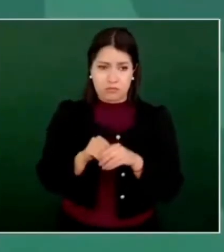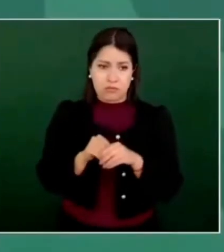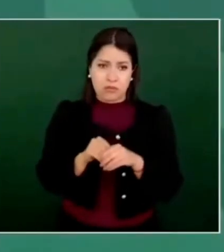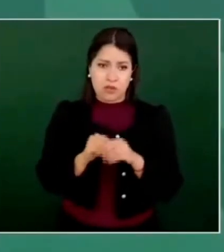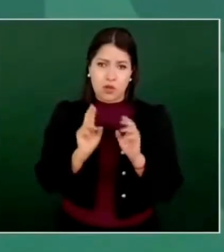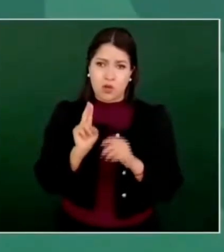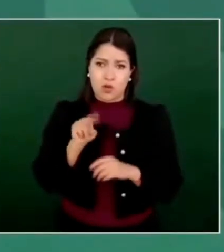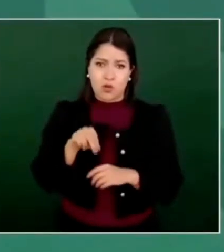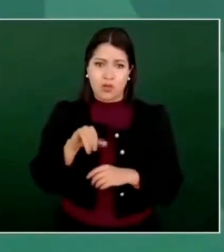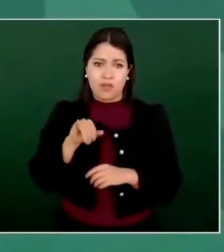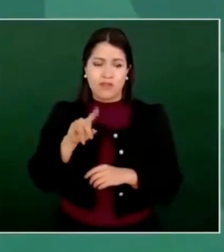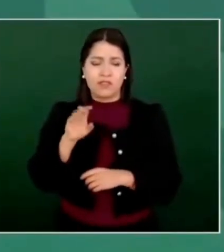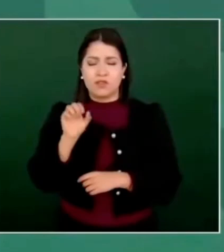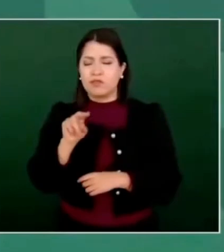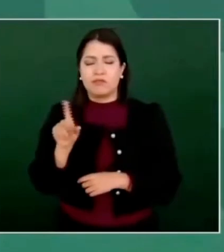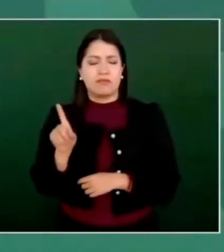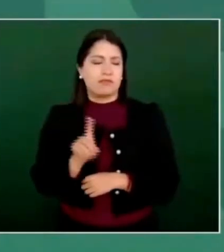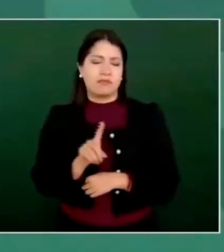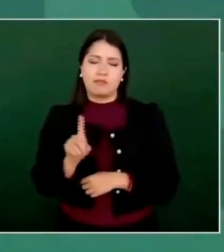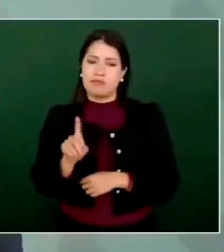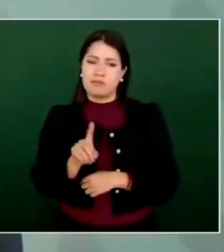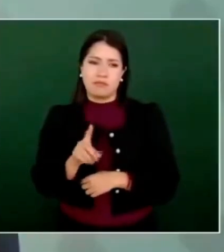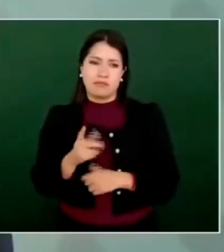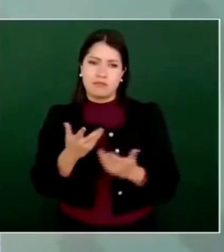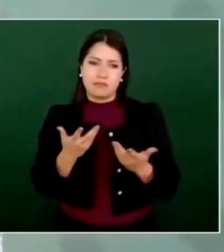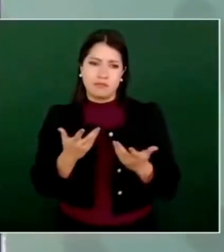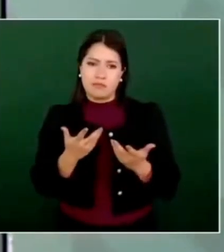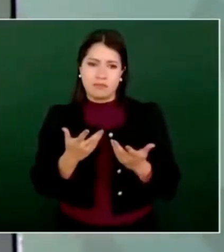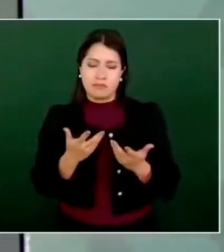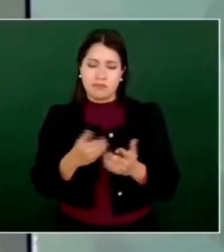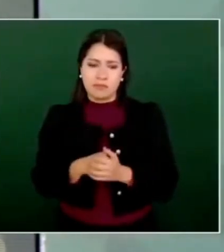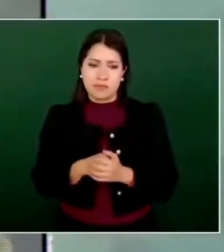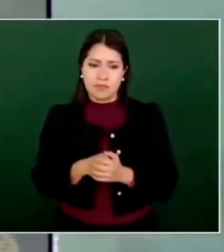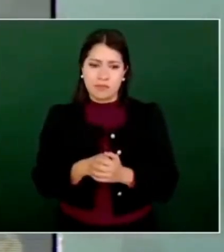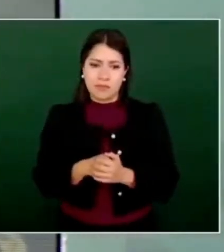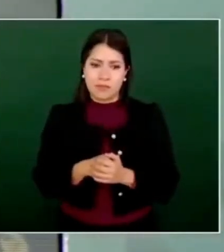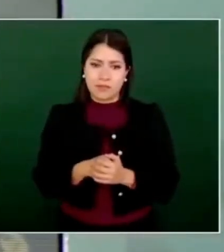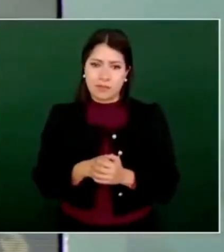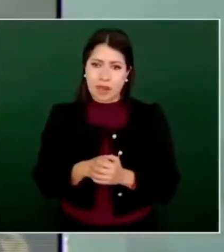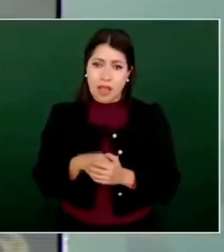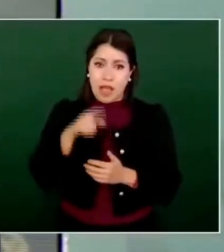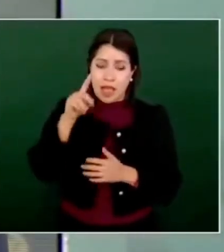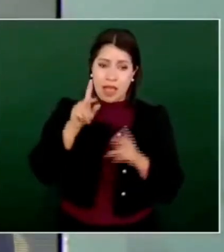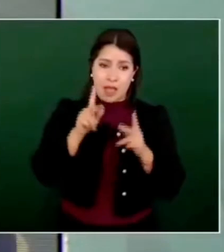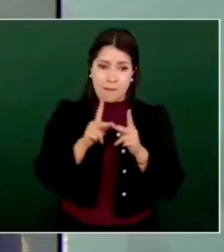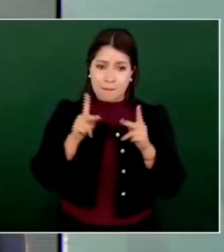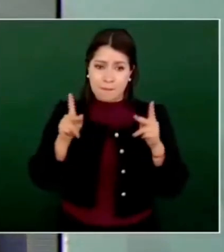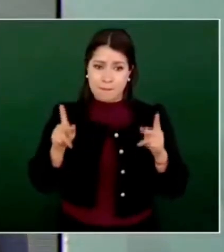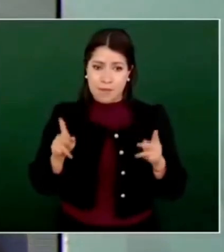Univisión. No, es el New York Times,